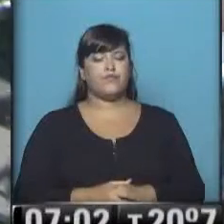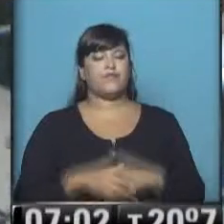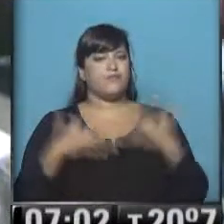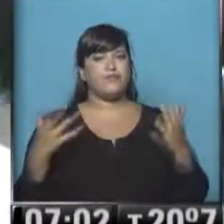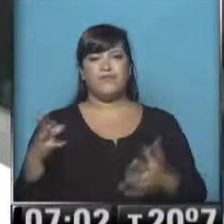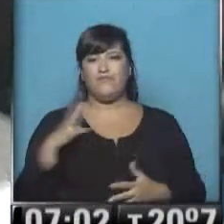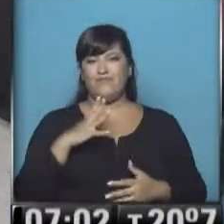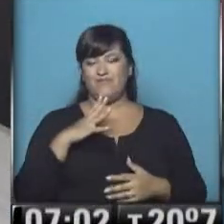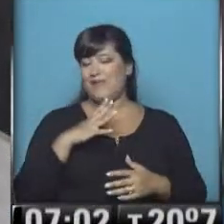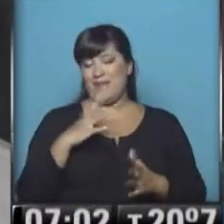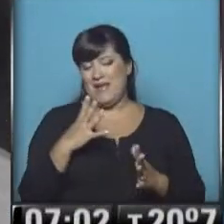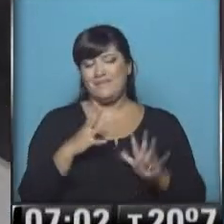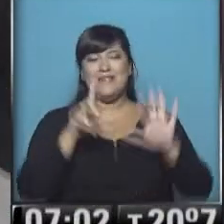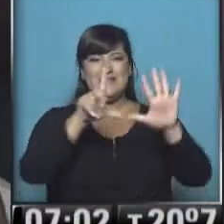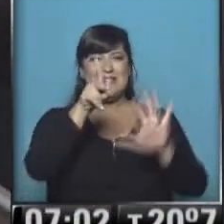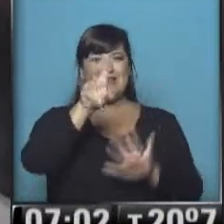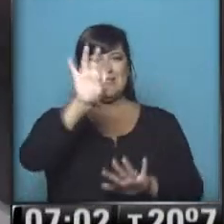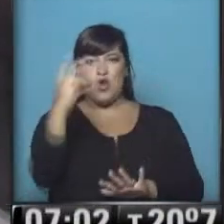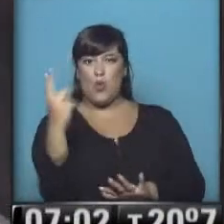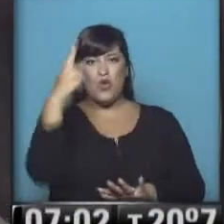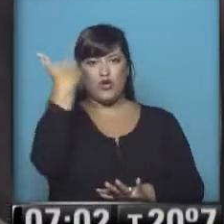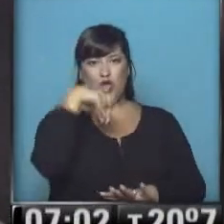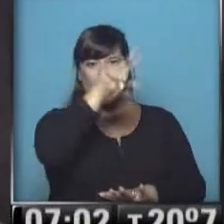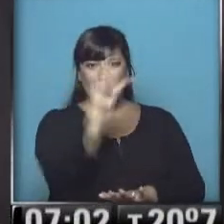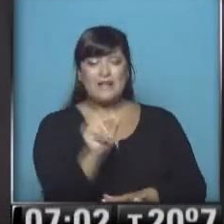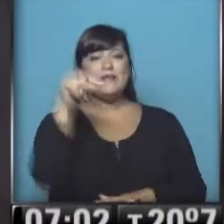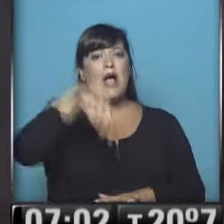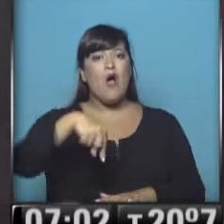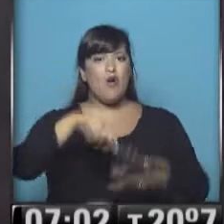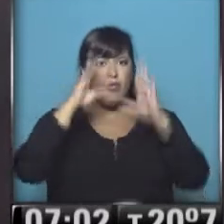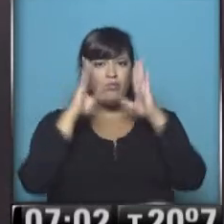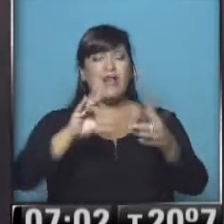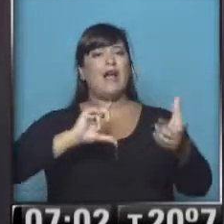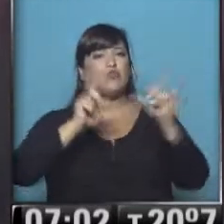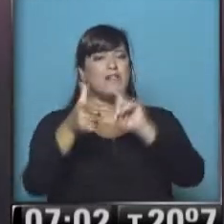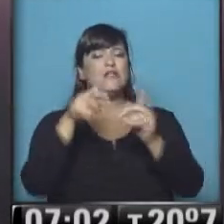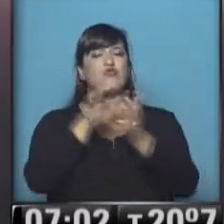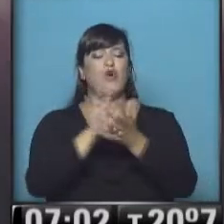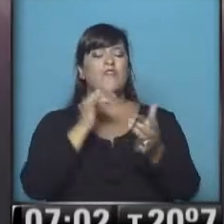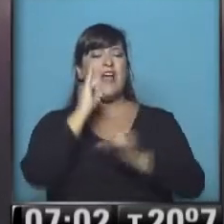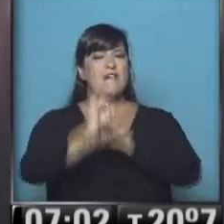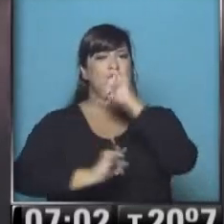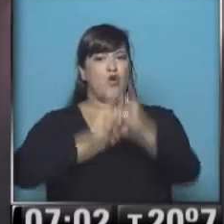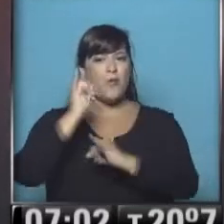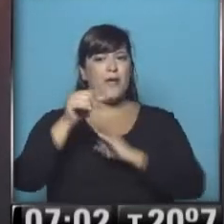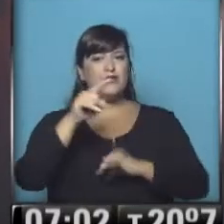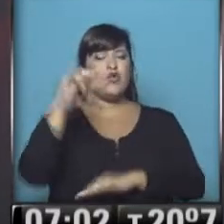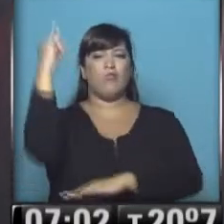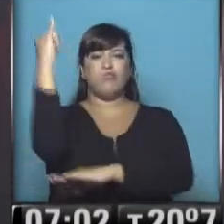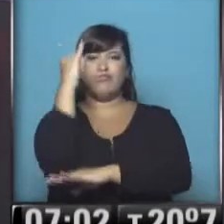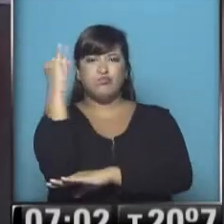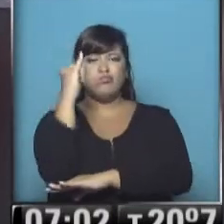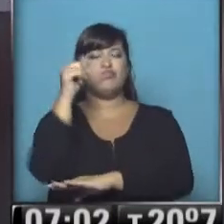Bien, un minuto ya pasó de las 7 de la mañana en todo el país. Vamos ahora a actualizar la información con nuestro móvil.